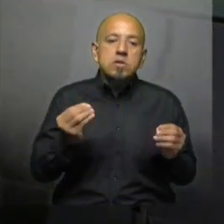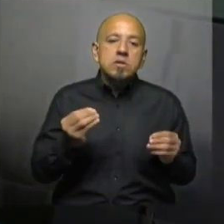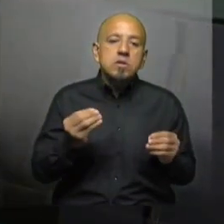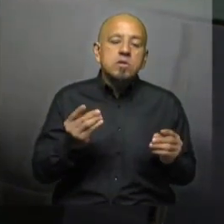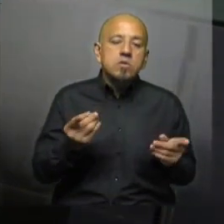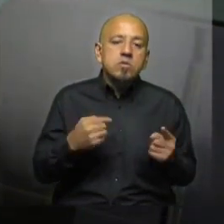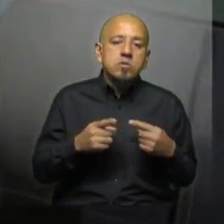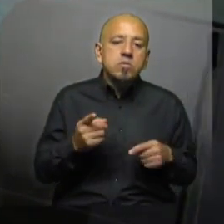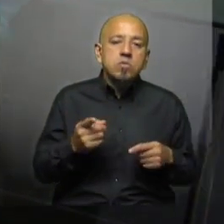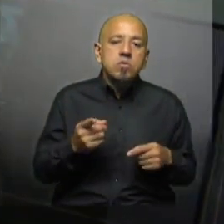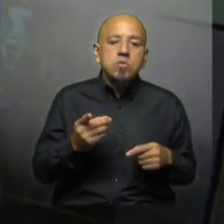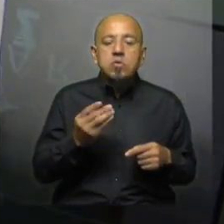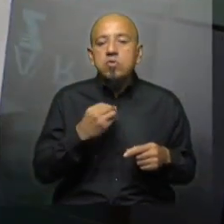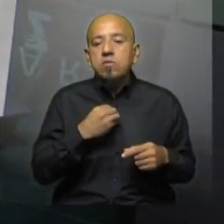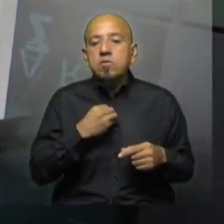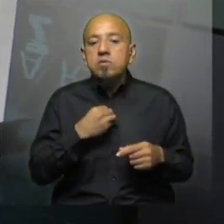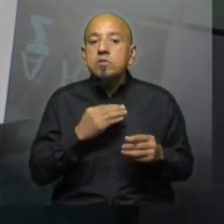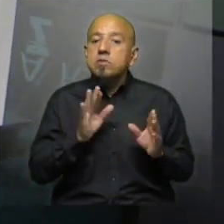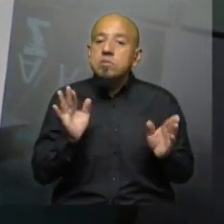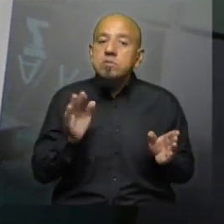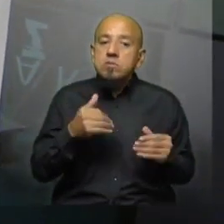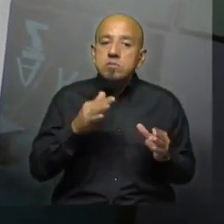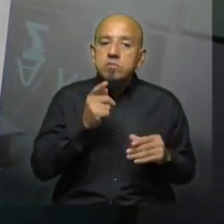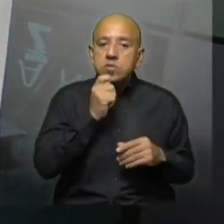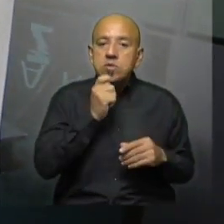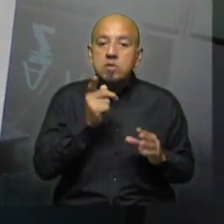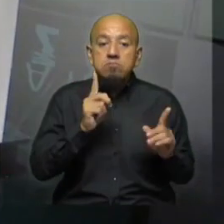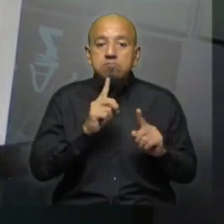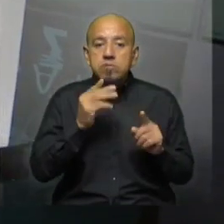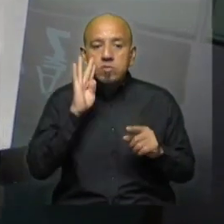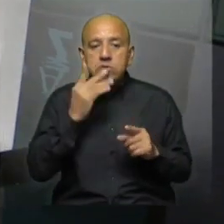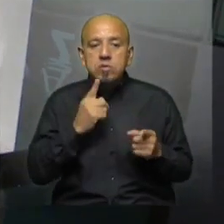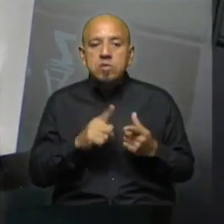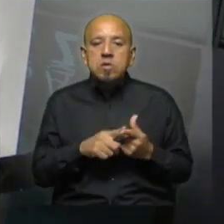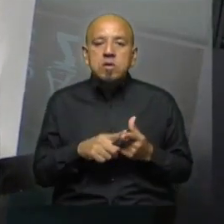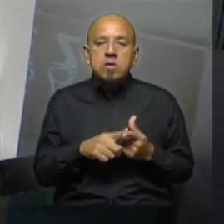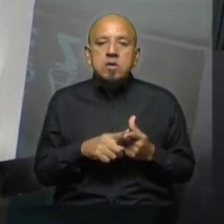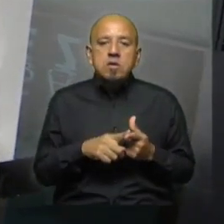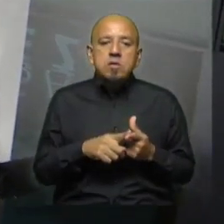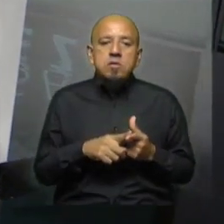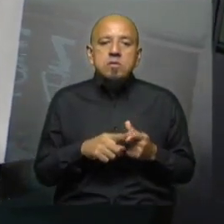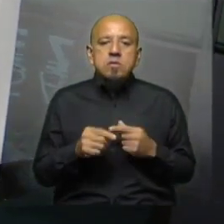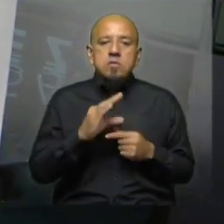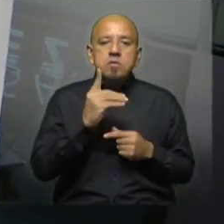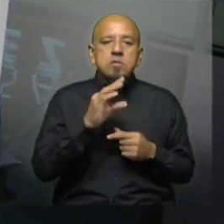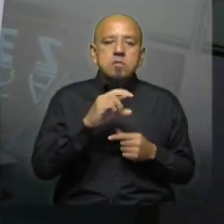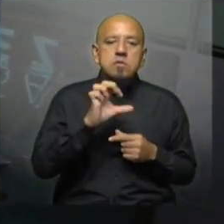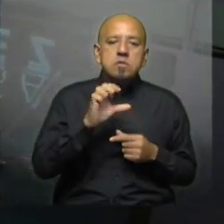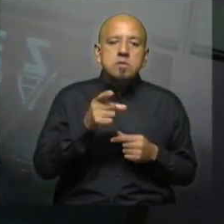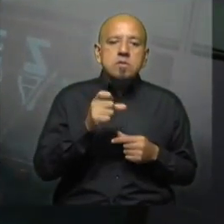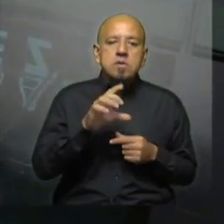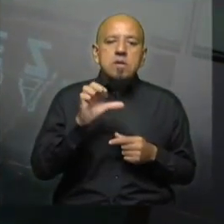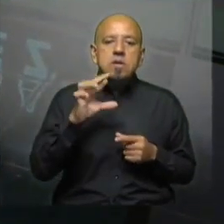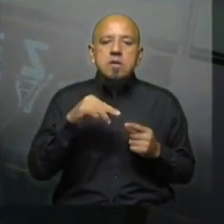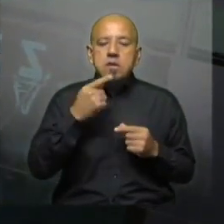Estás hablando con un periodista que no conoces, claro, en una entrevista. Después tenemos la de Drexler, que es una frase que también nos parecía